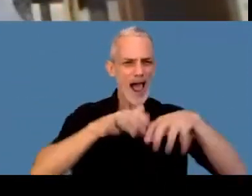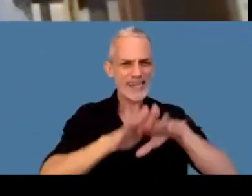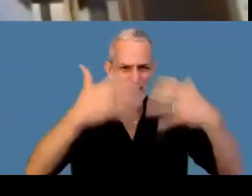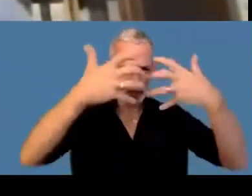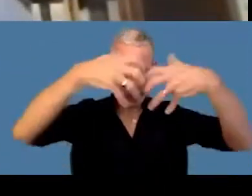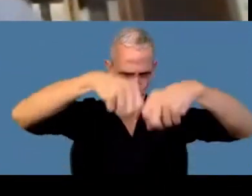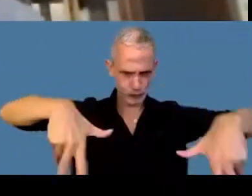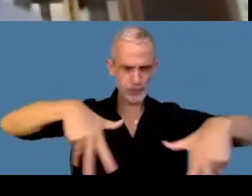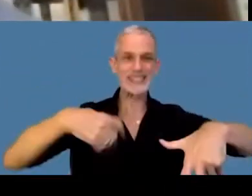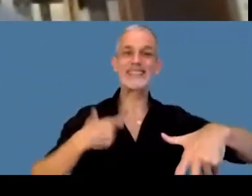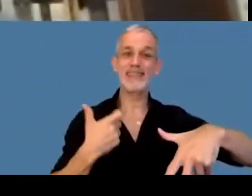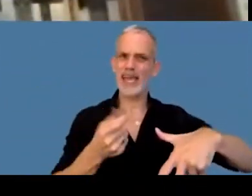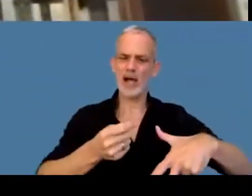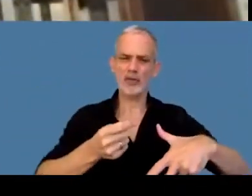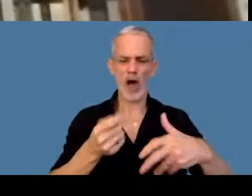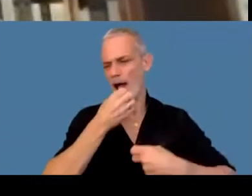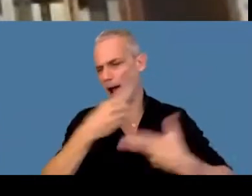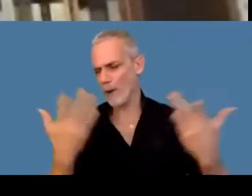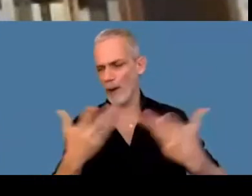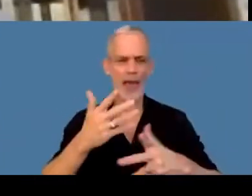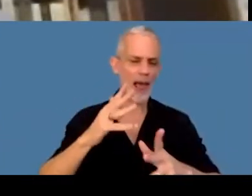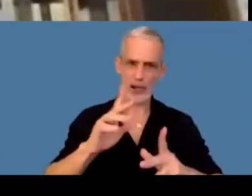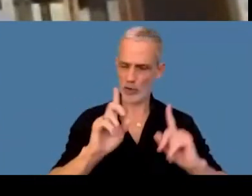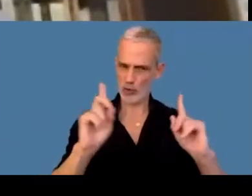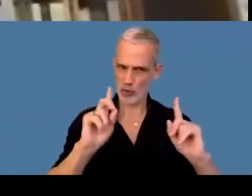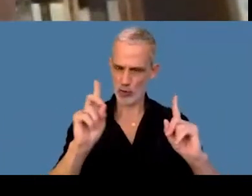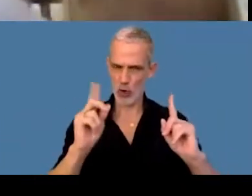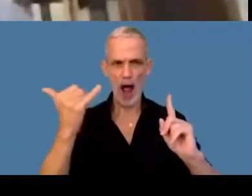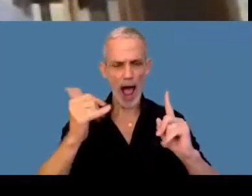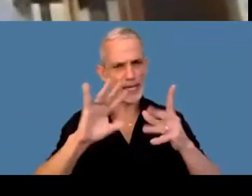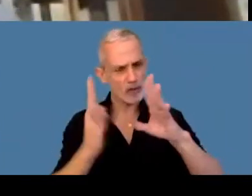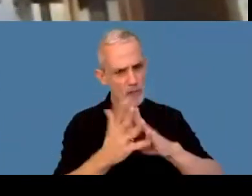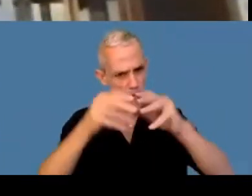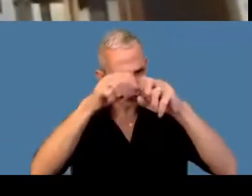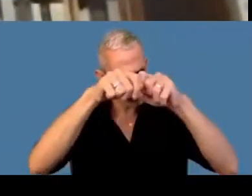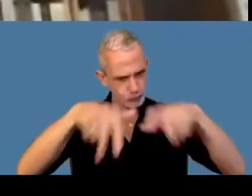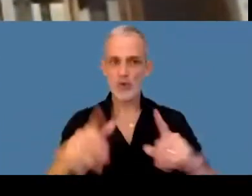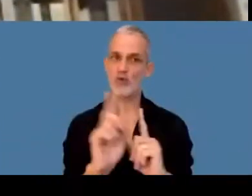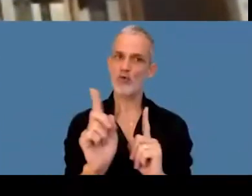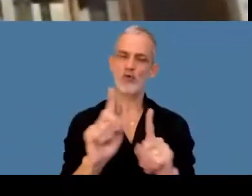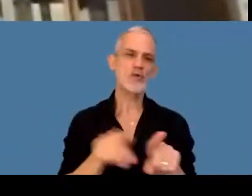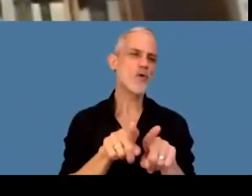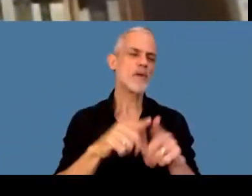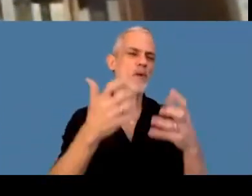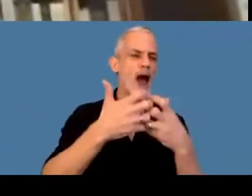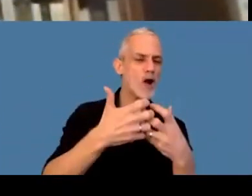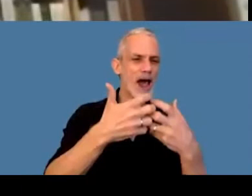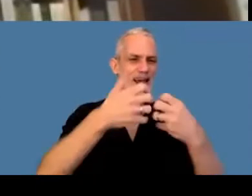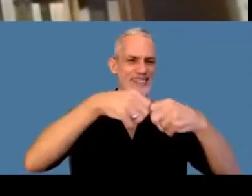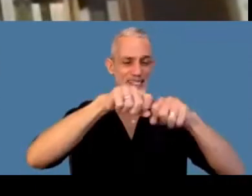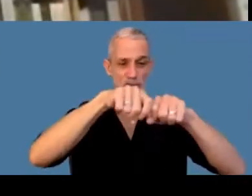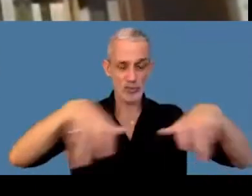son indistintas ni indiferentes. No es lo mismo tener organización sindical